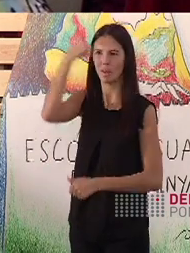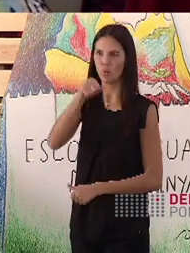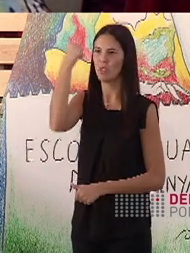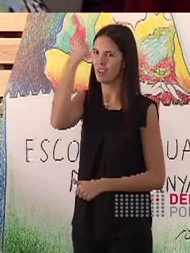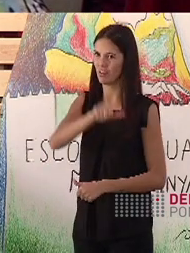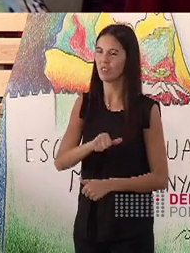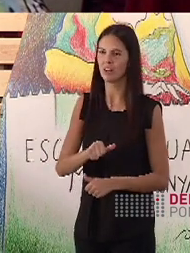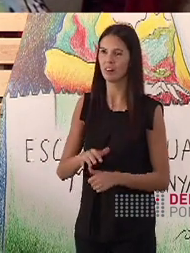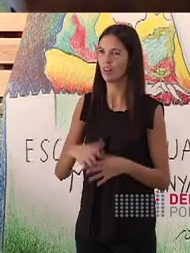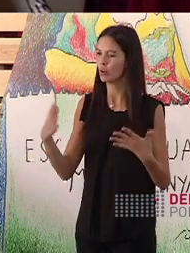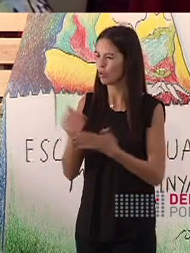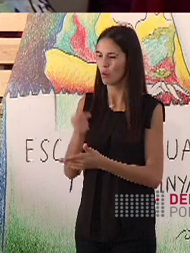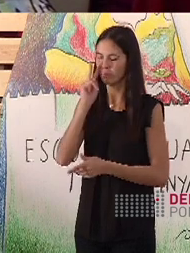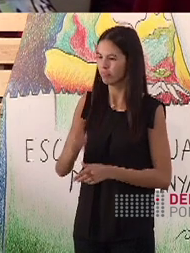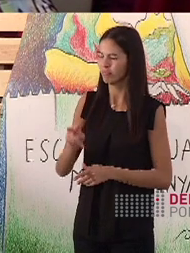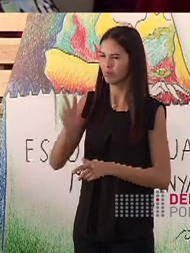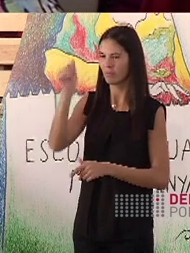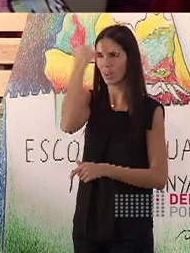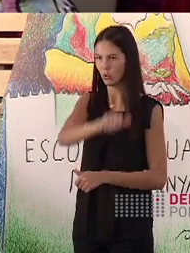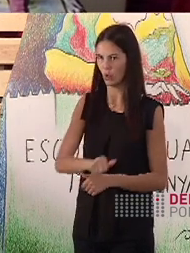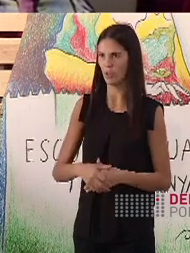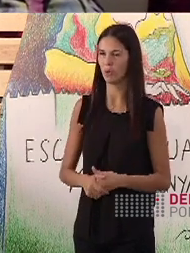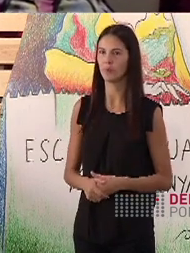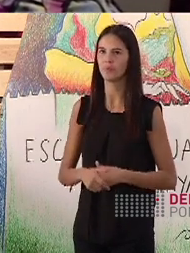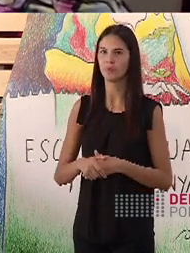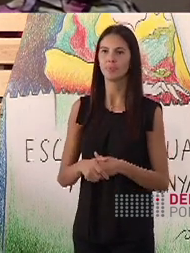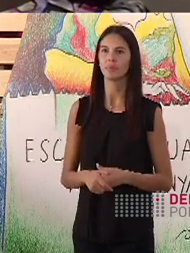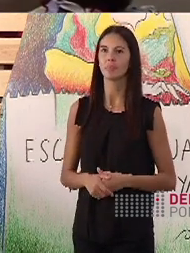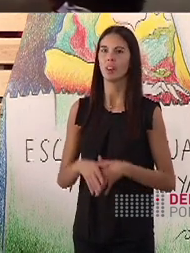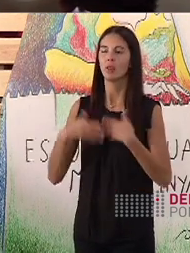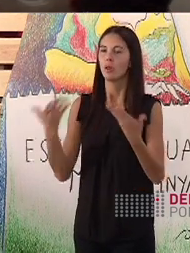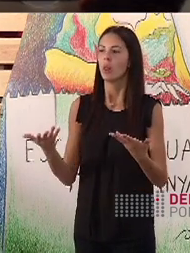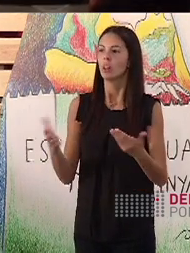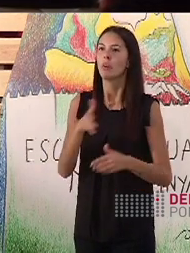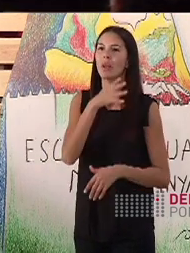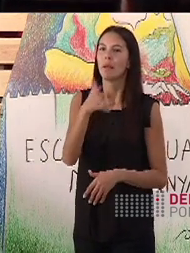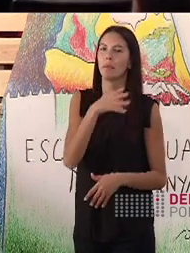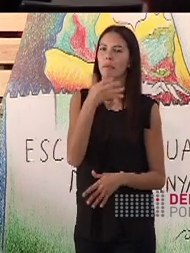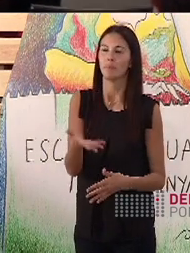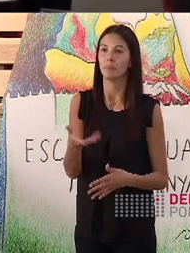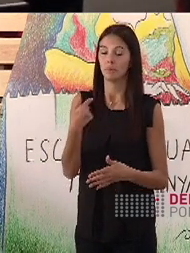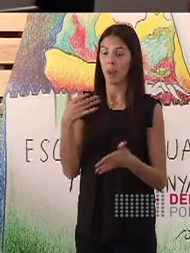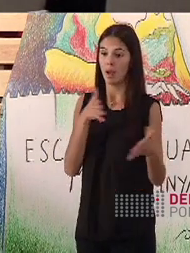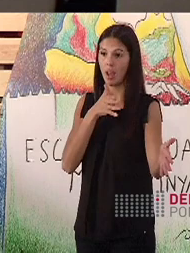masculinas y masculinizantes, ¿no? Entonces, ¿pero qué pasaba? Que